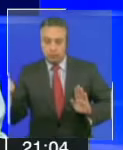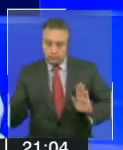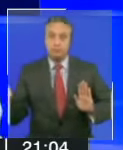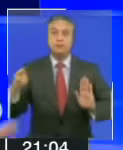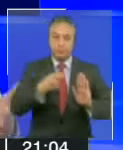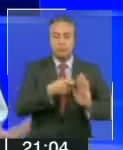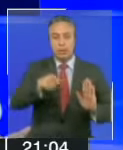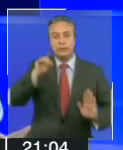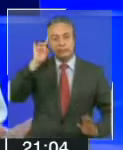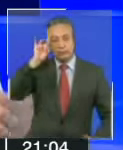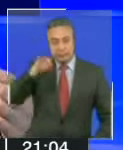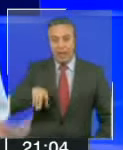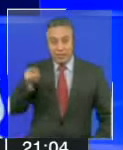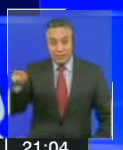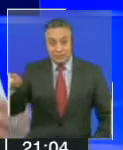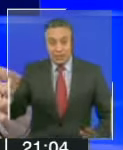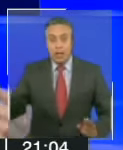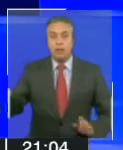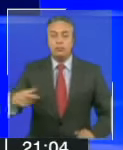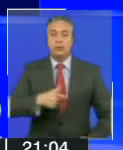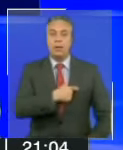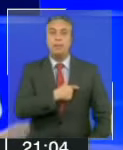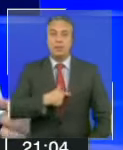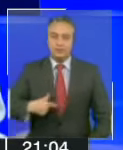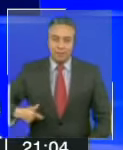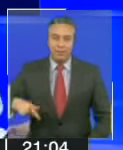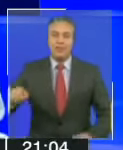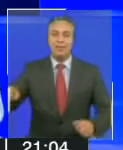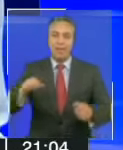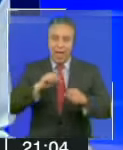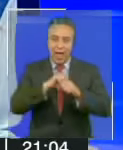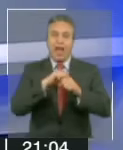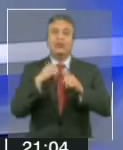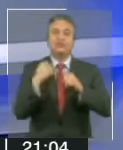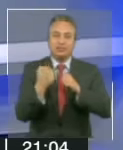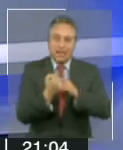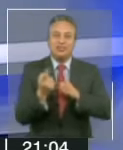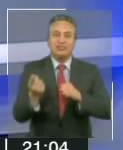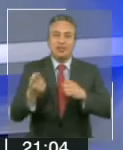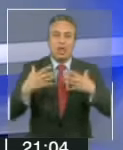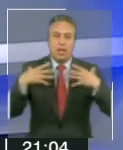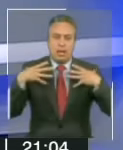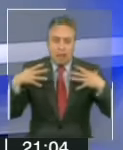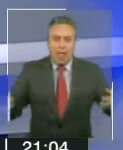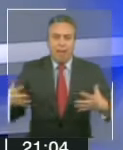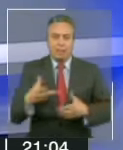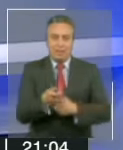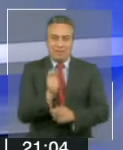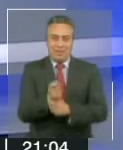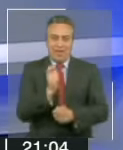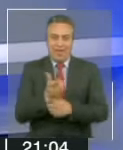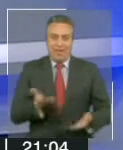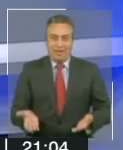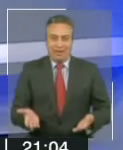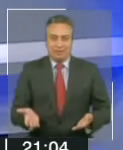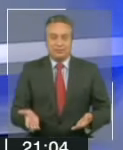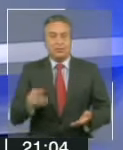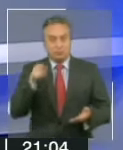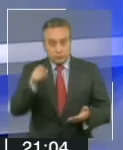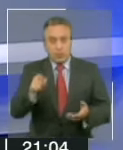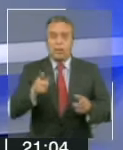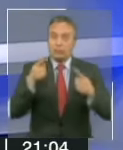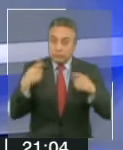persona natural era el presidente de una de las asociaciones de grandes pesqueras. Y que intentó incluir a